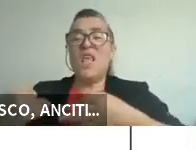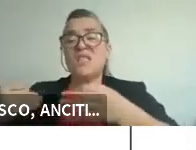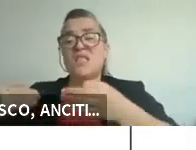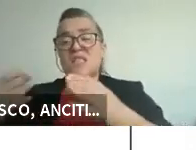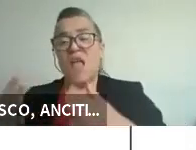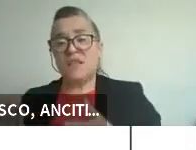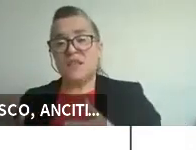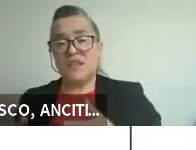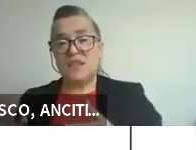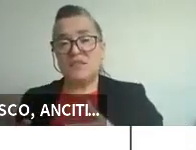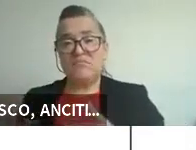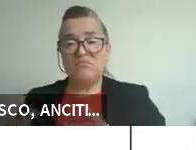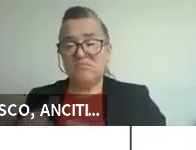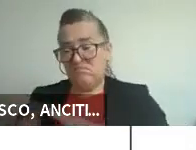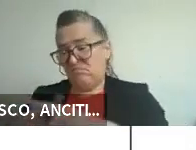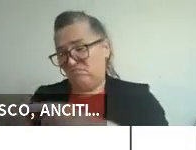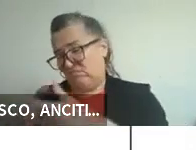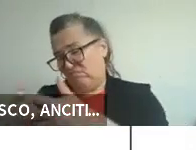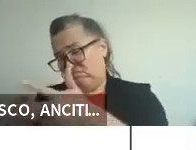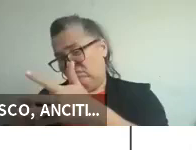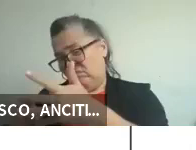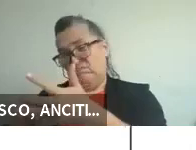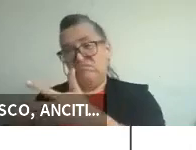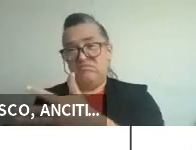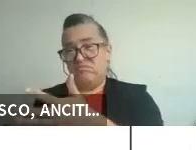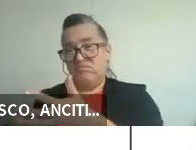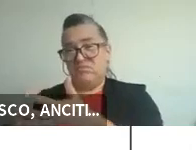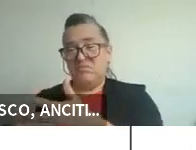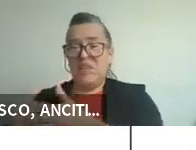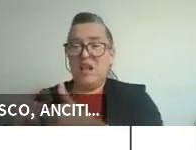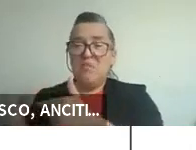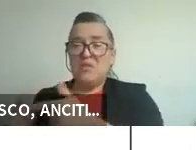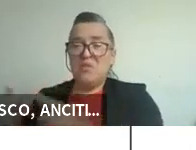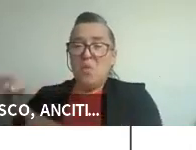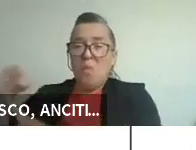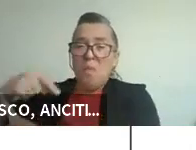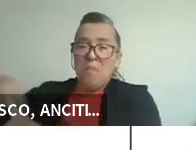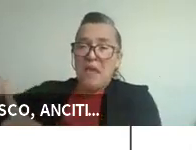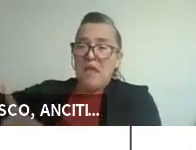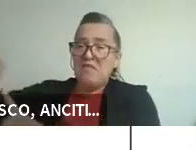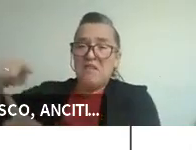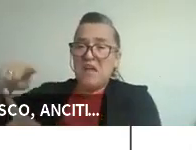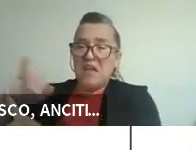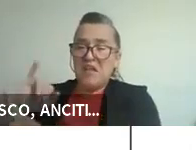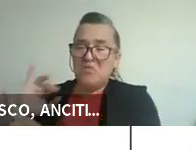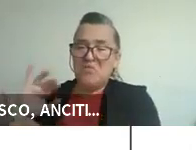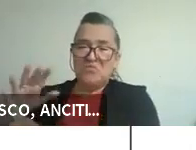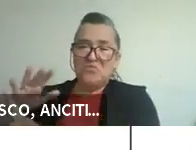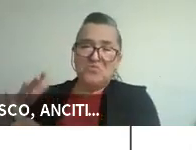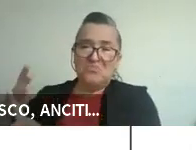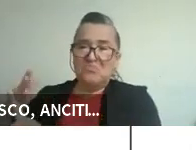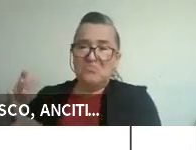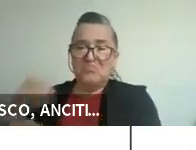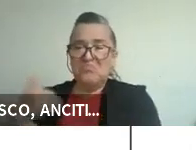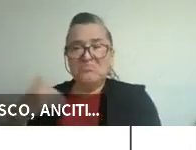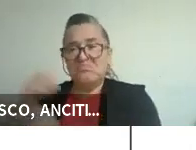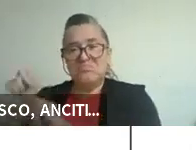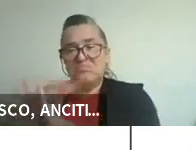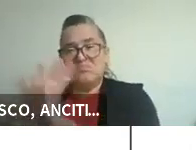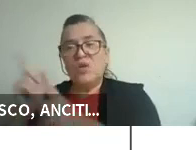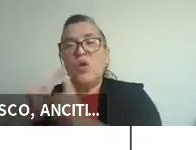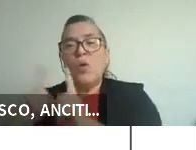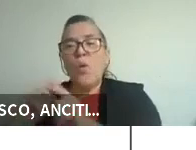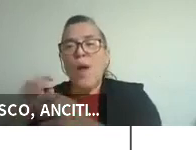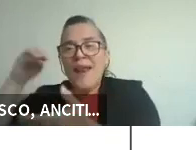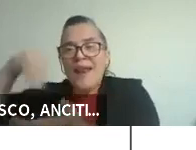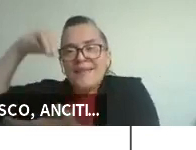de una serie de elementos quizá marginales o periféricos sin tener claro cuál es el